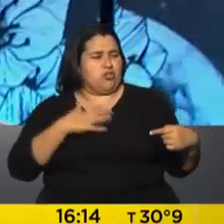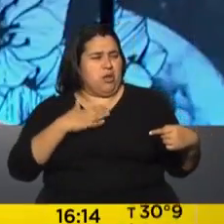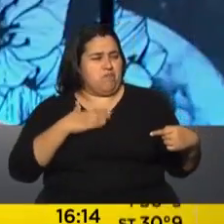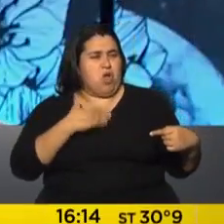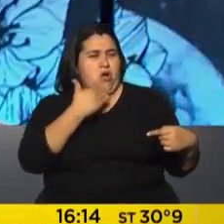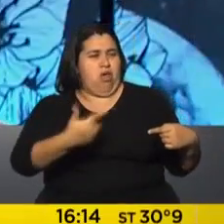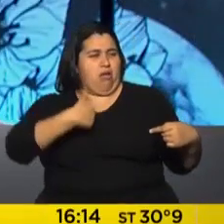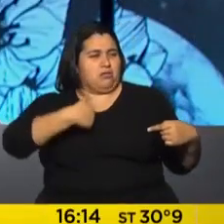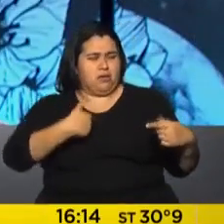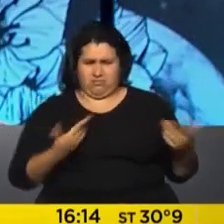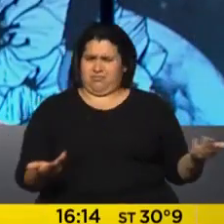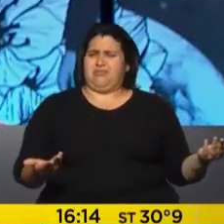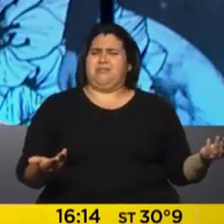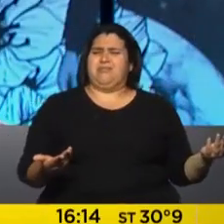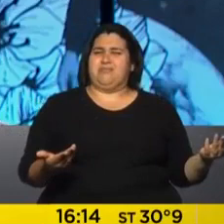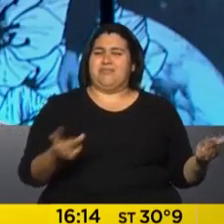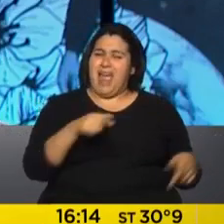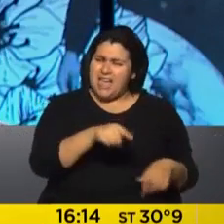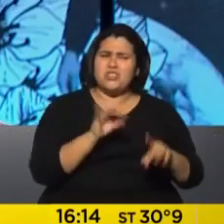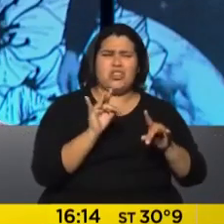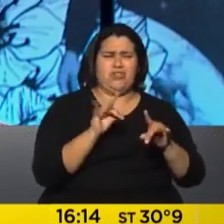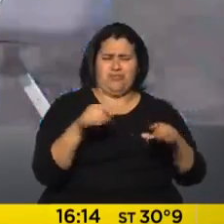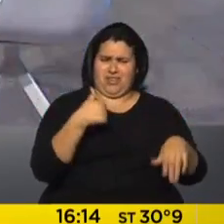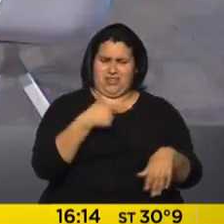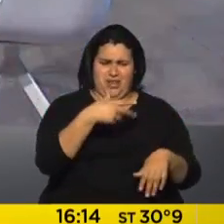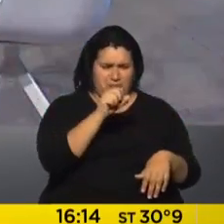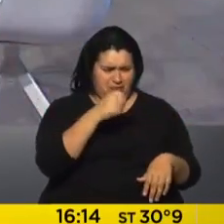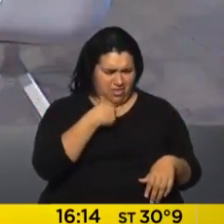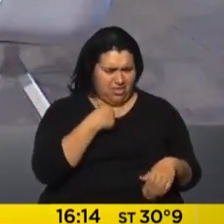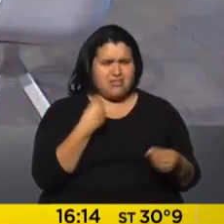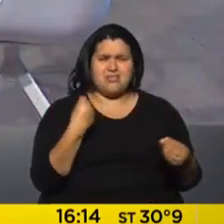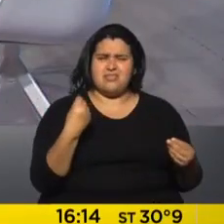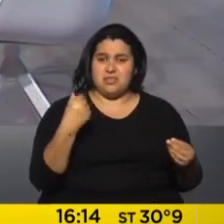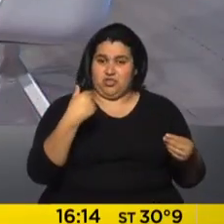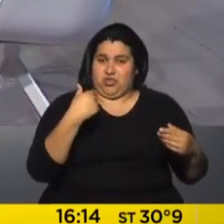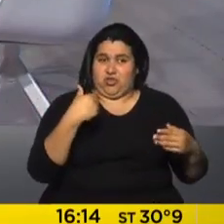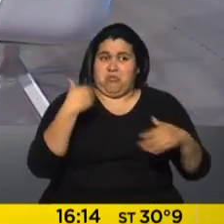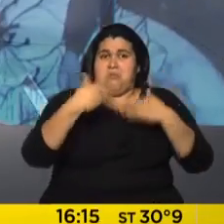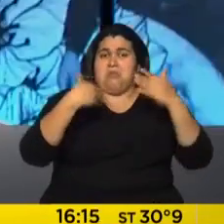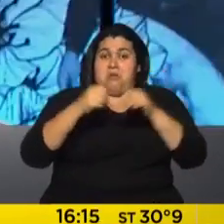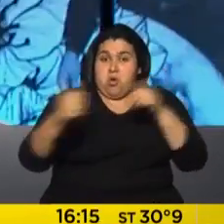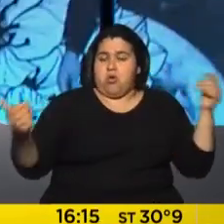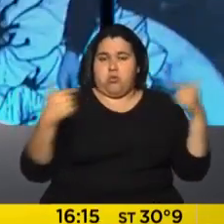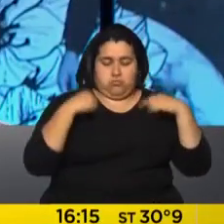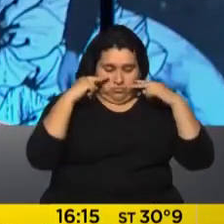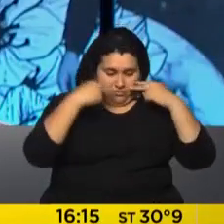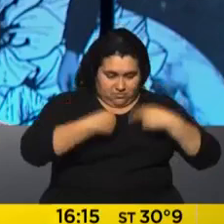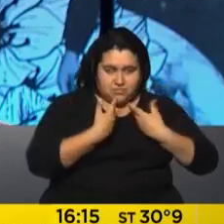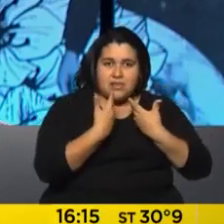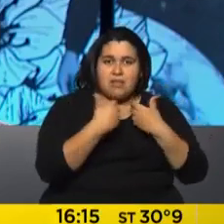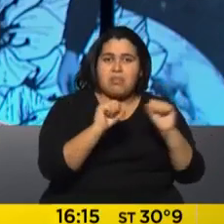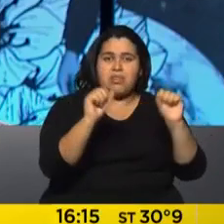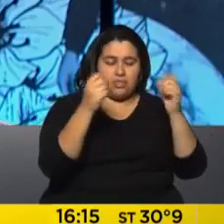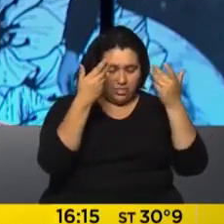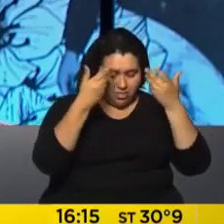Es muy difícil, pero... qué sé yo, yo pude encontrarme yo como mujer y como